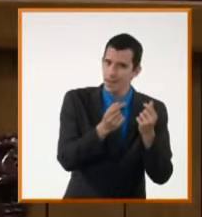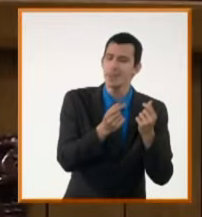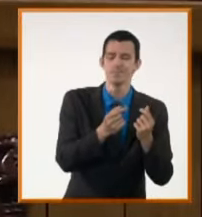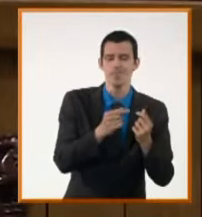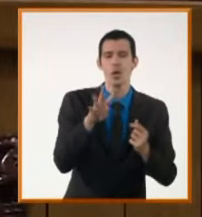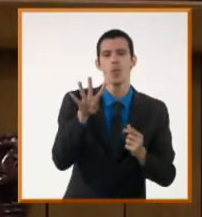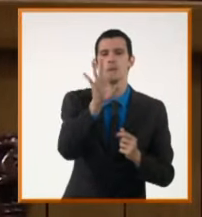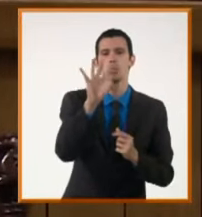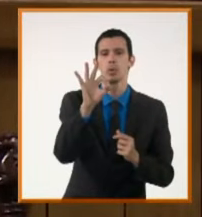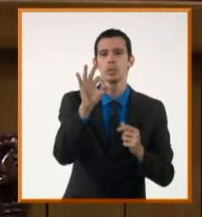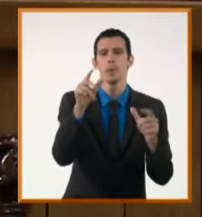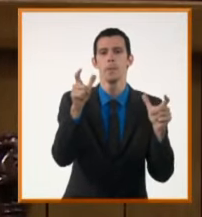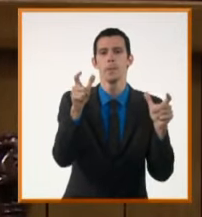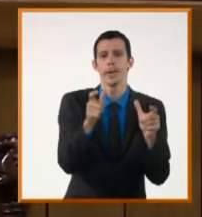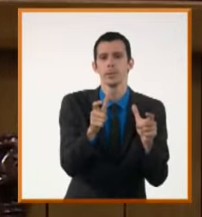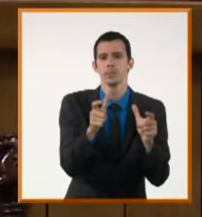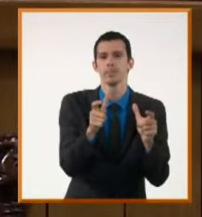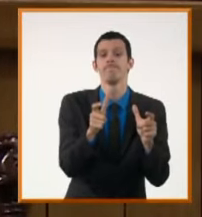ocurriendo en el país.